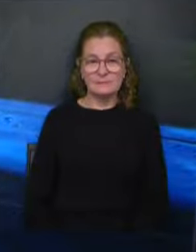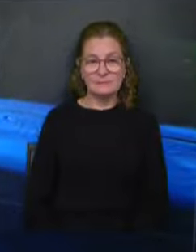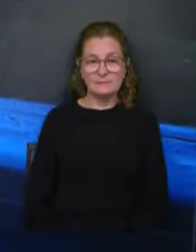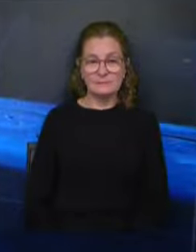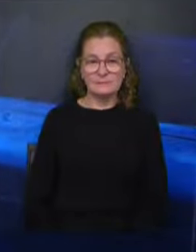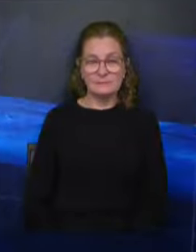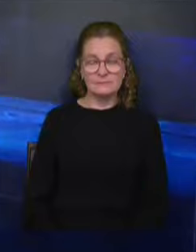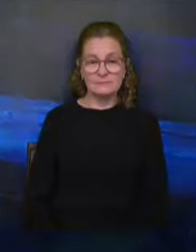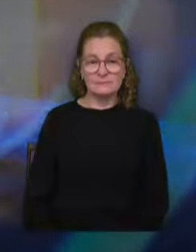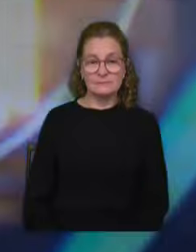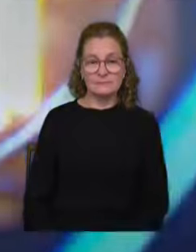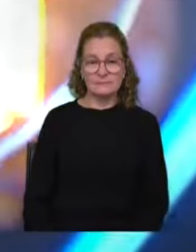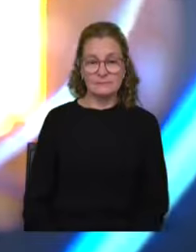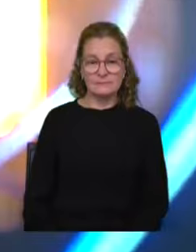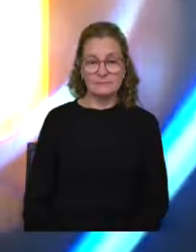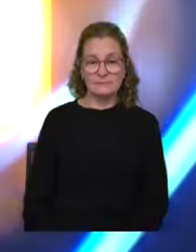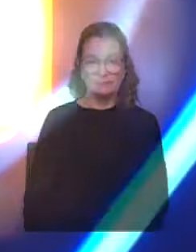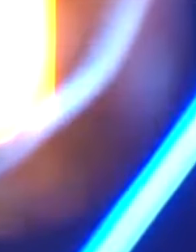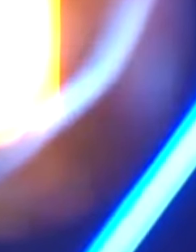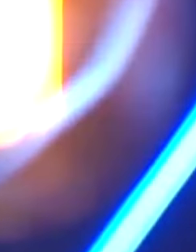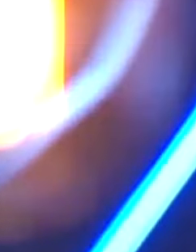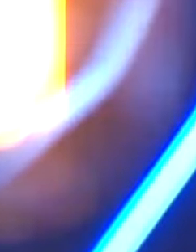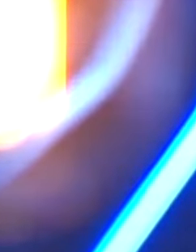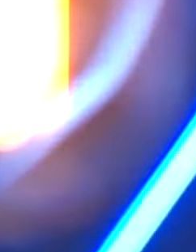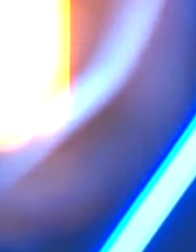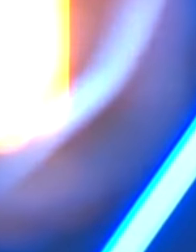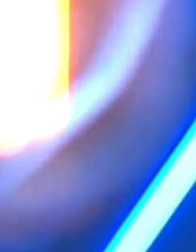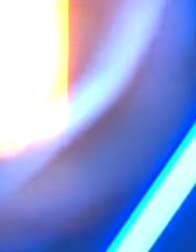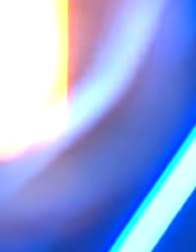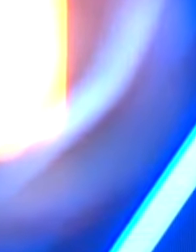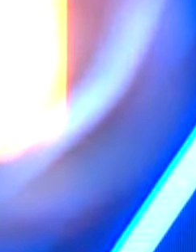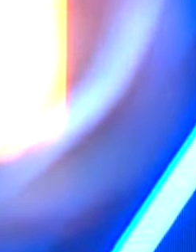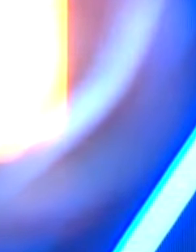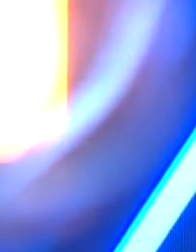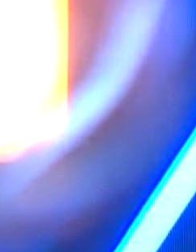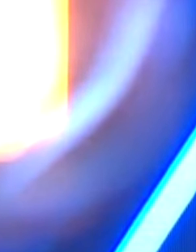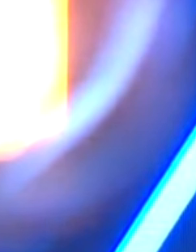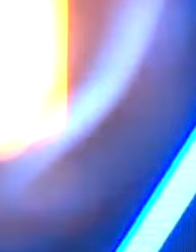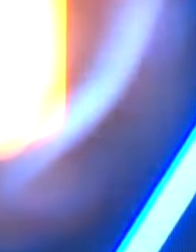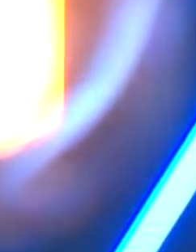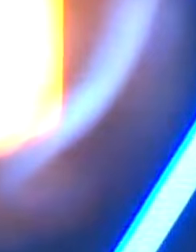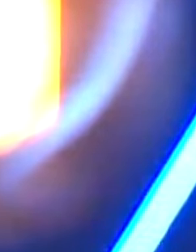Sin darme cuenta idealicé, creo que me